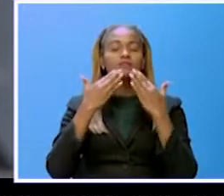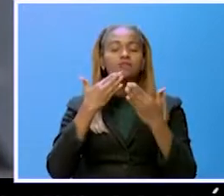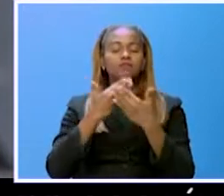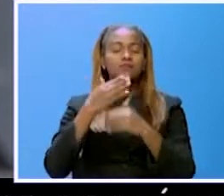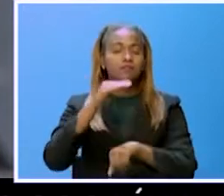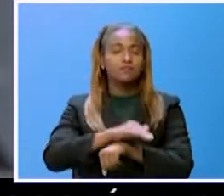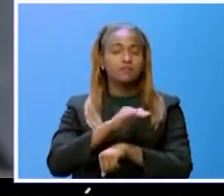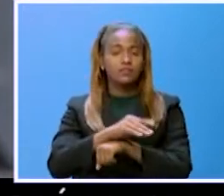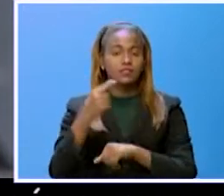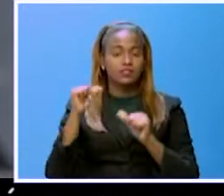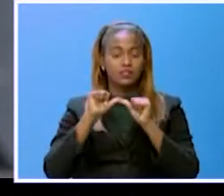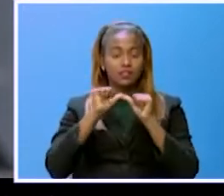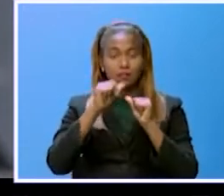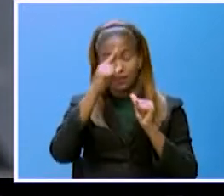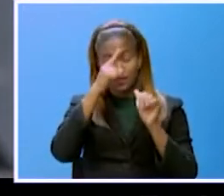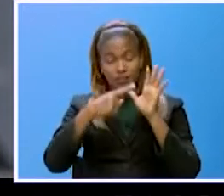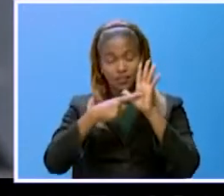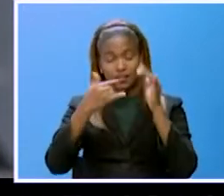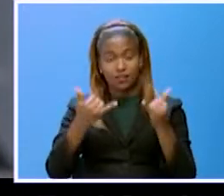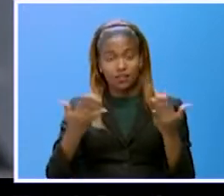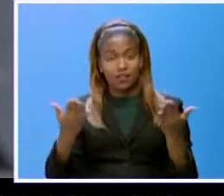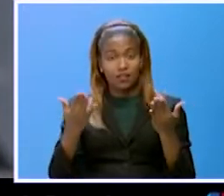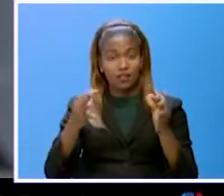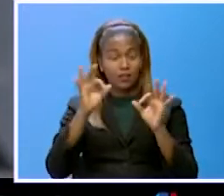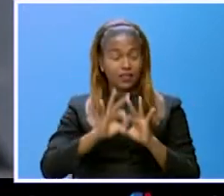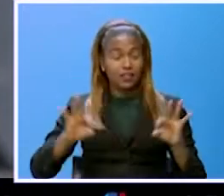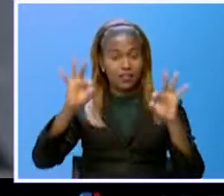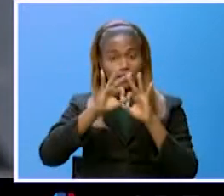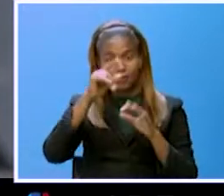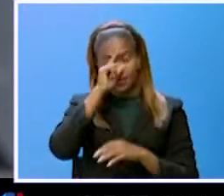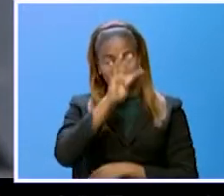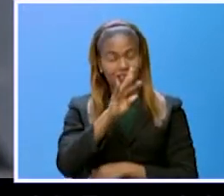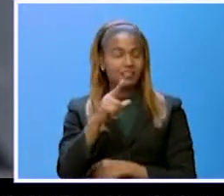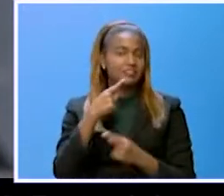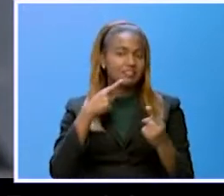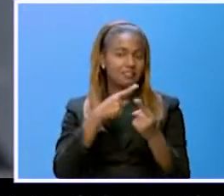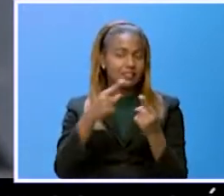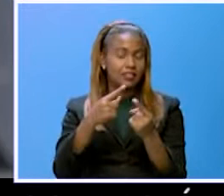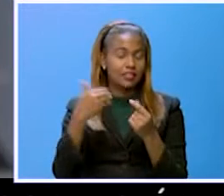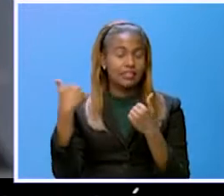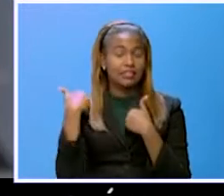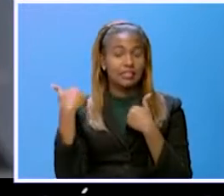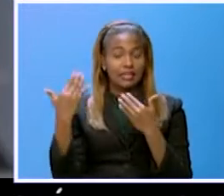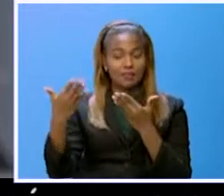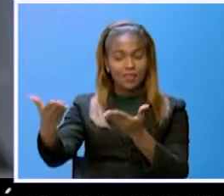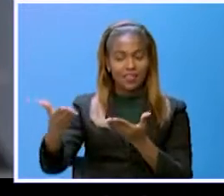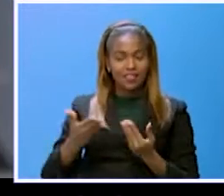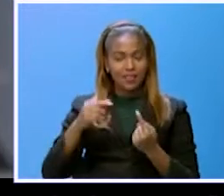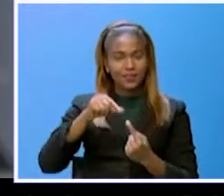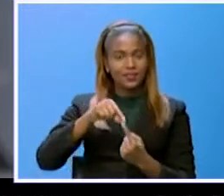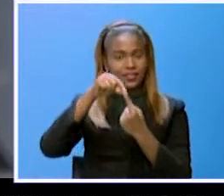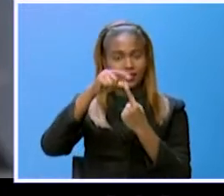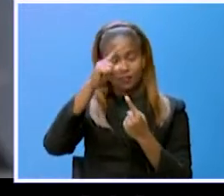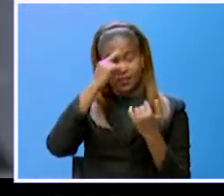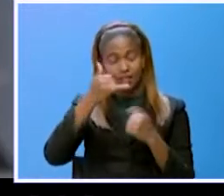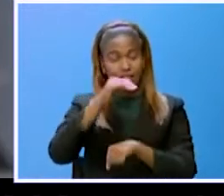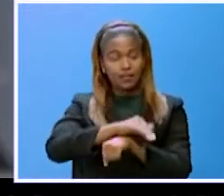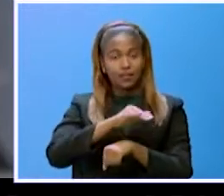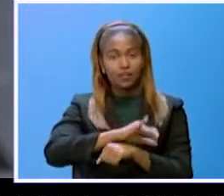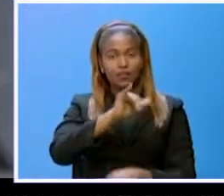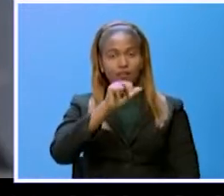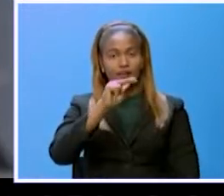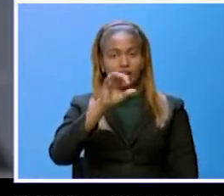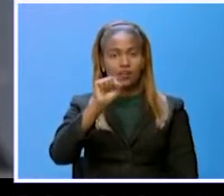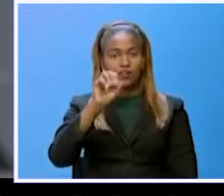buenas noches. Continuando con esta cobertura de Grandes Ligas de 4RD Noticias, nuestro invitado especial de esta noche, Juan